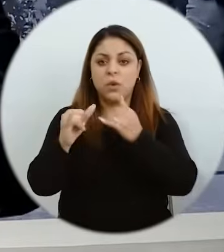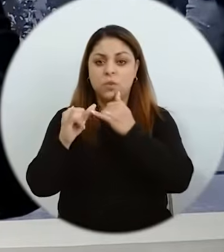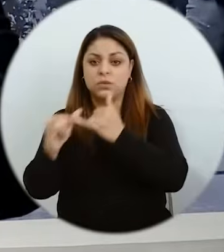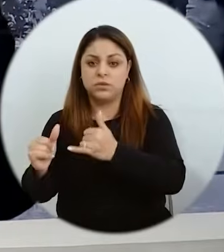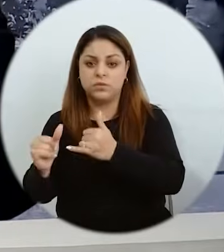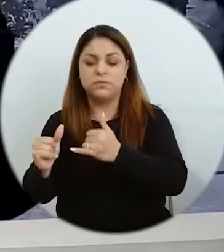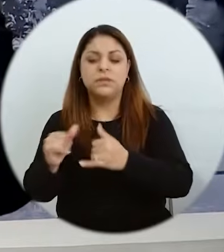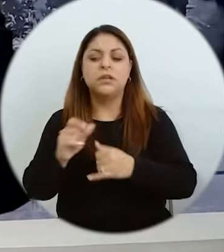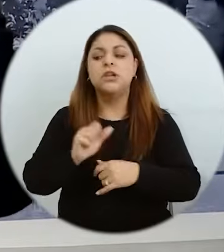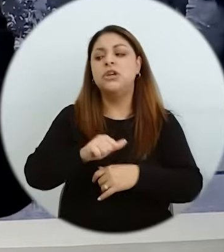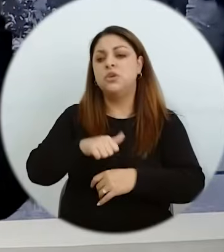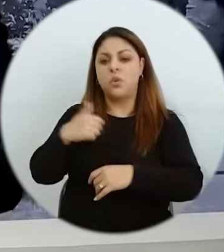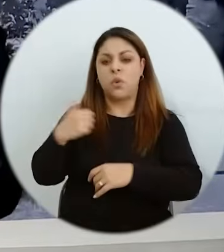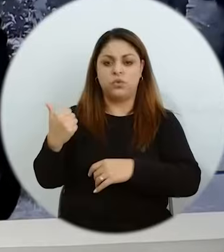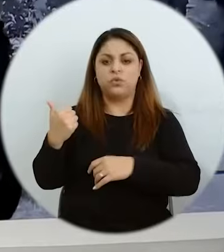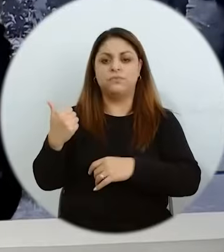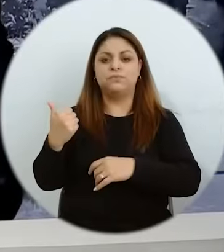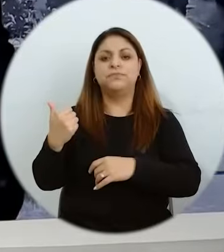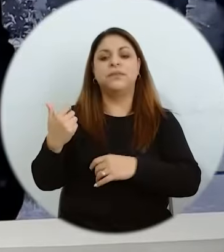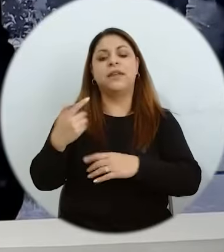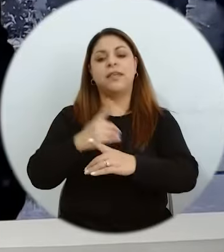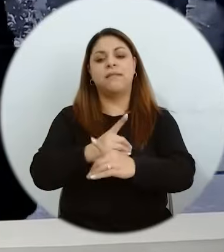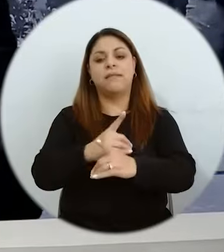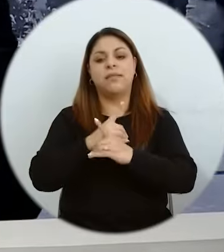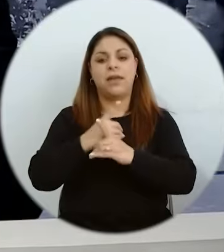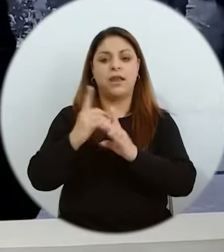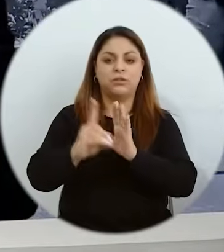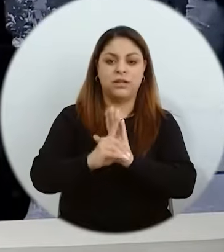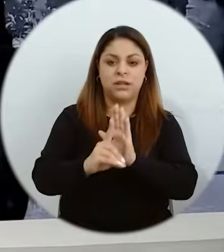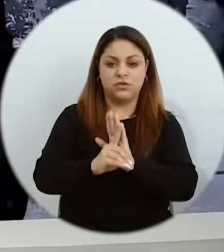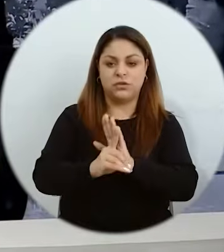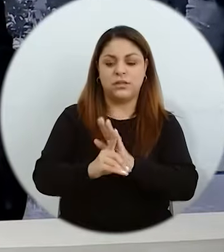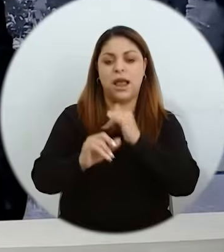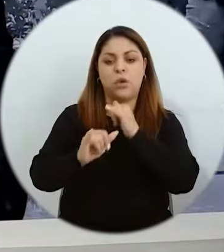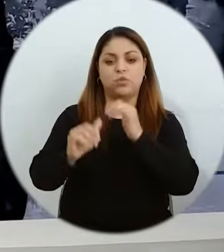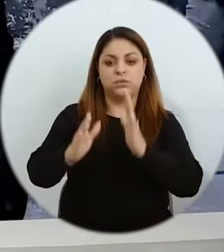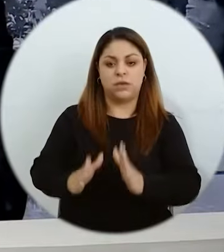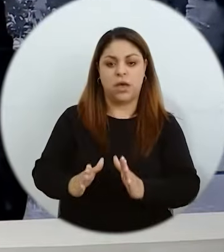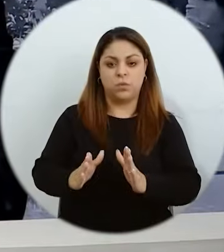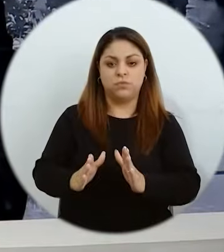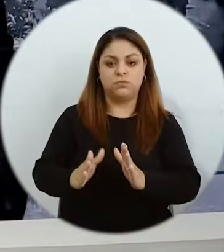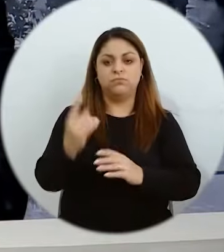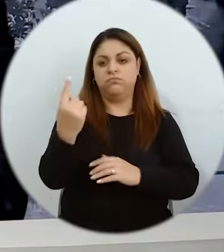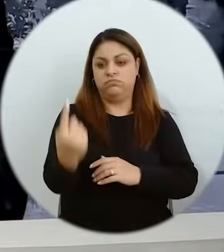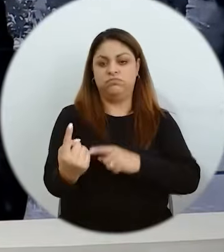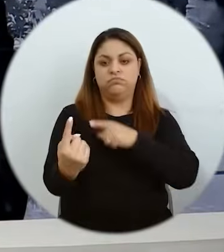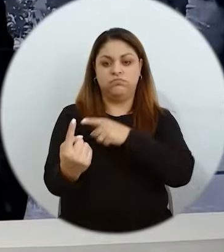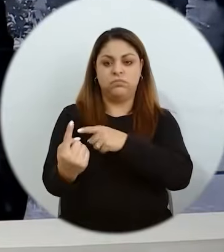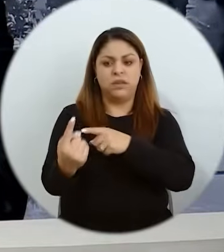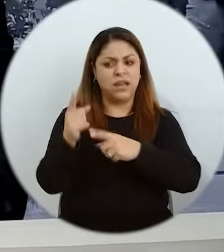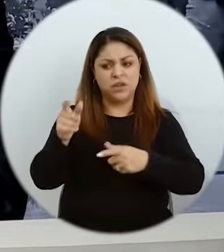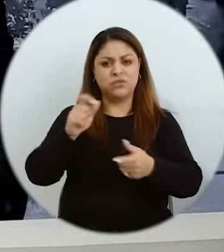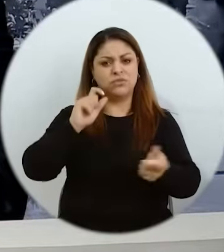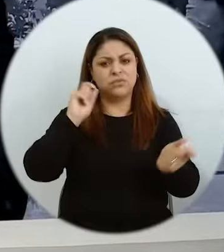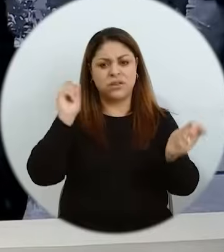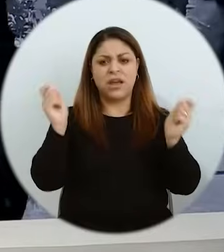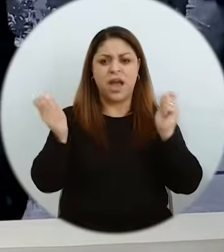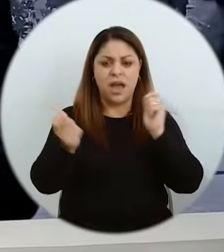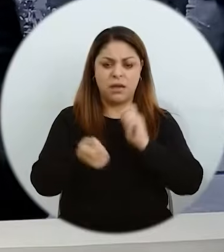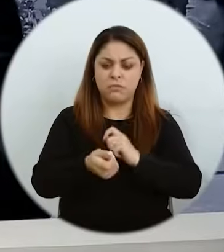que tutelara los derechos del acusado. Eso fue un cambio radical muy, muy